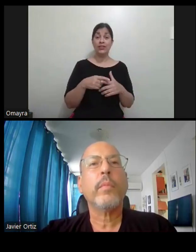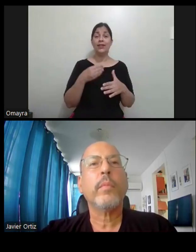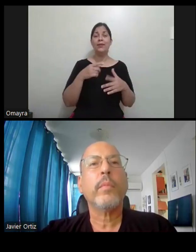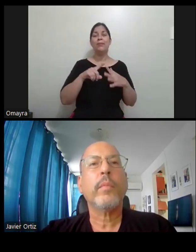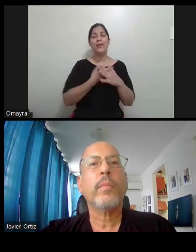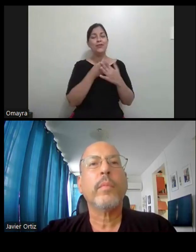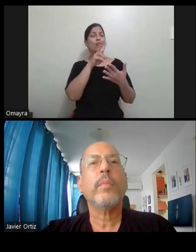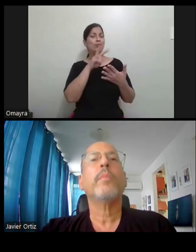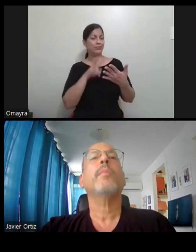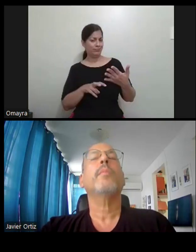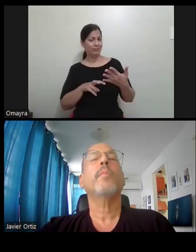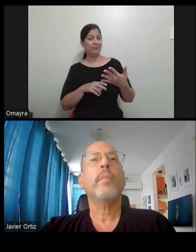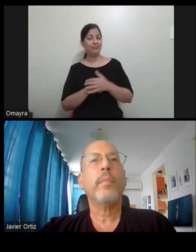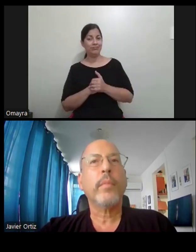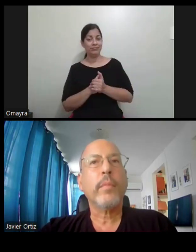investigación.